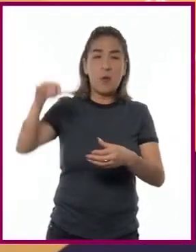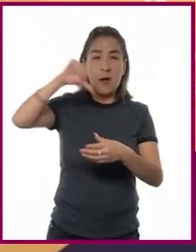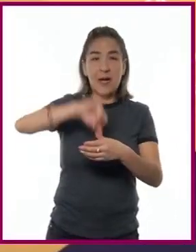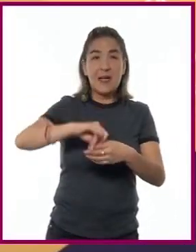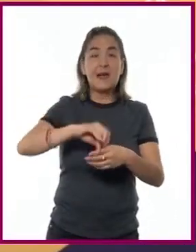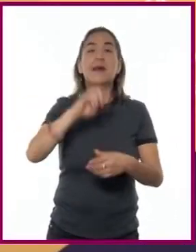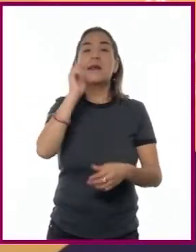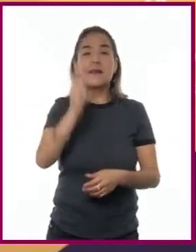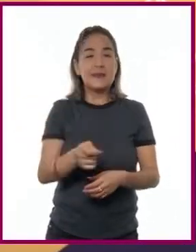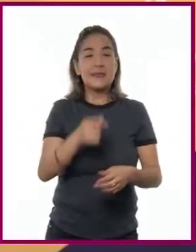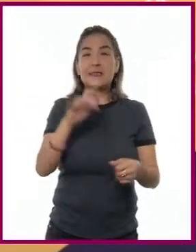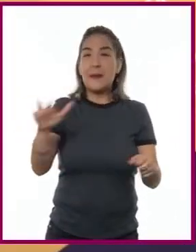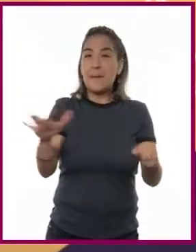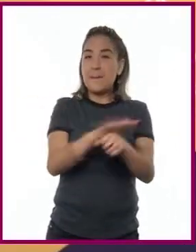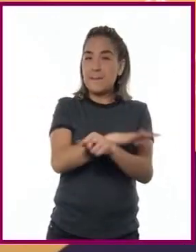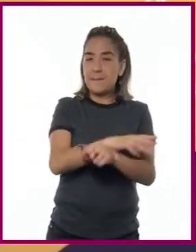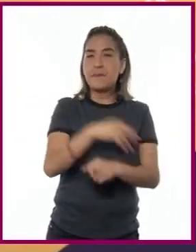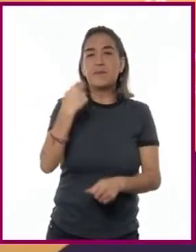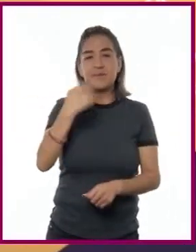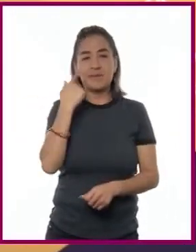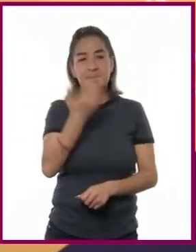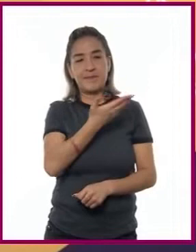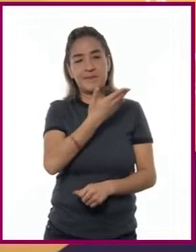límites se le llama capacidad.